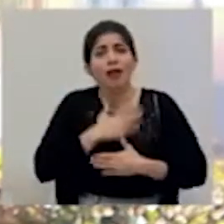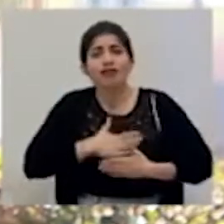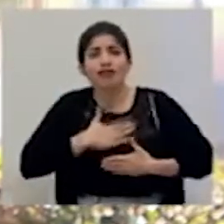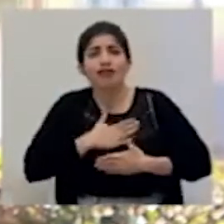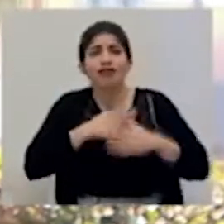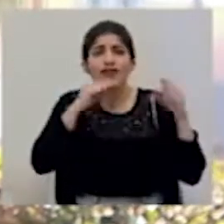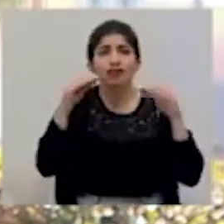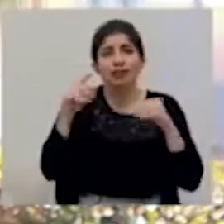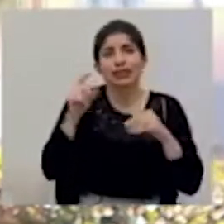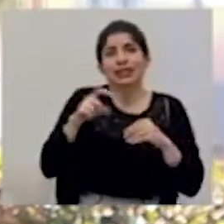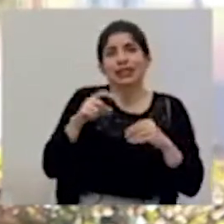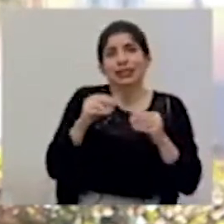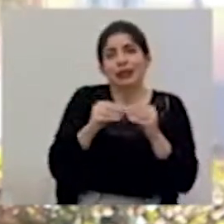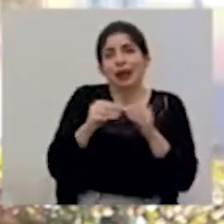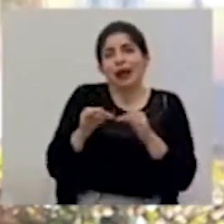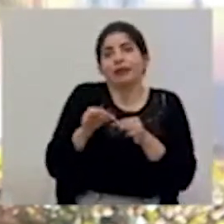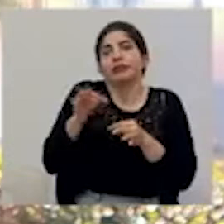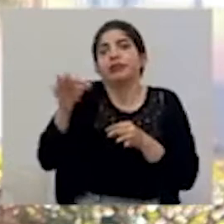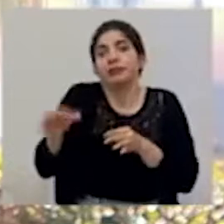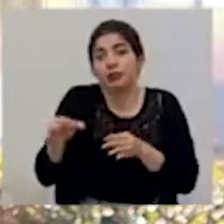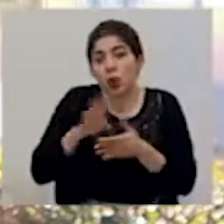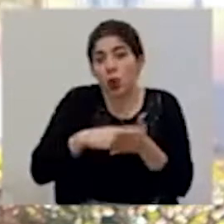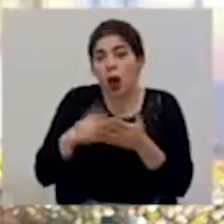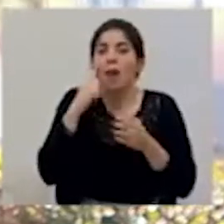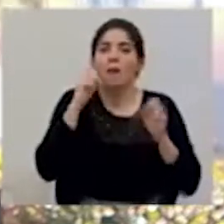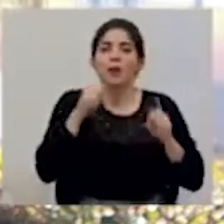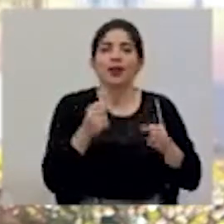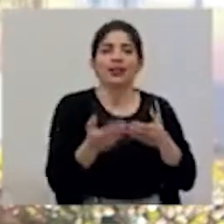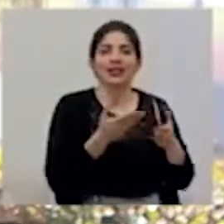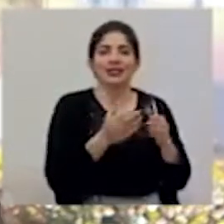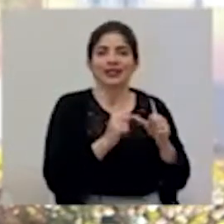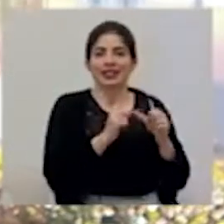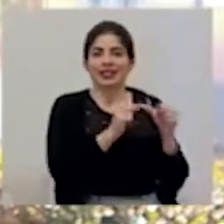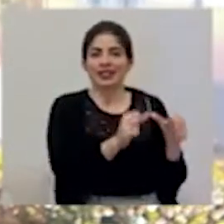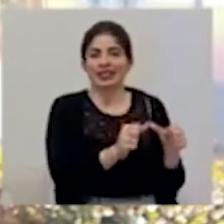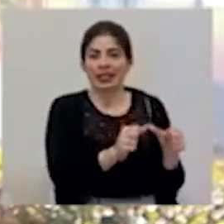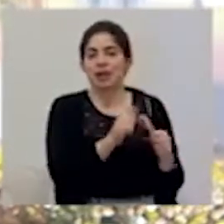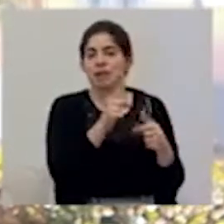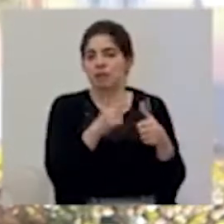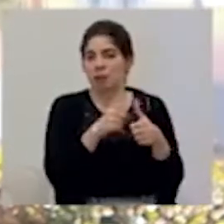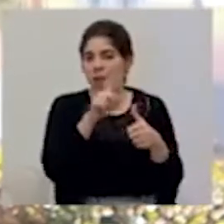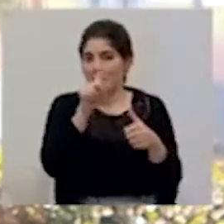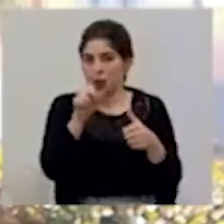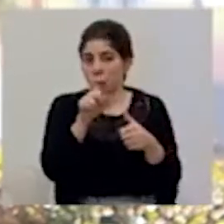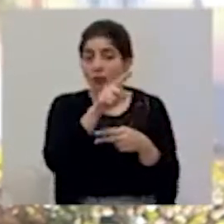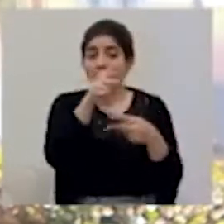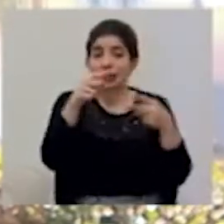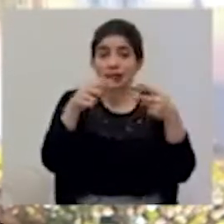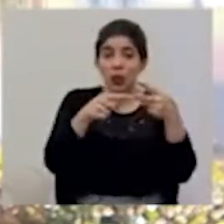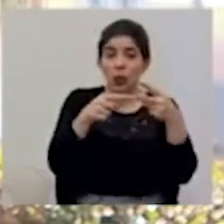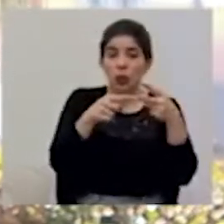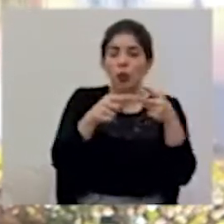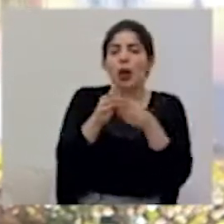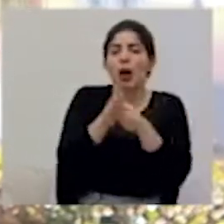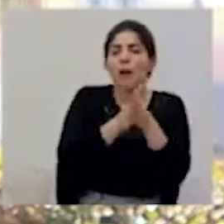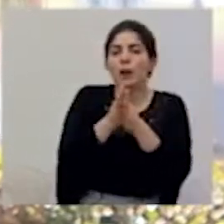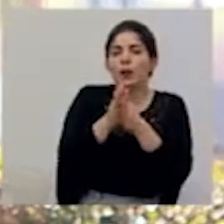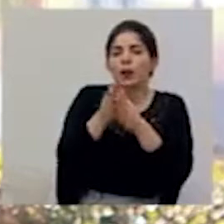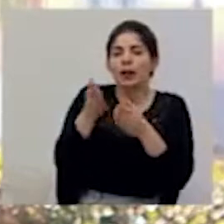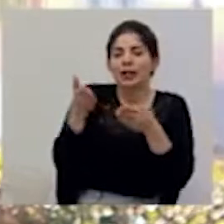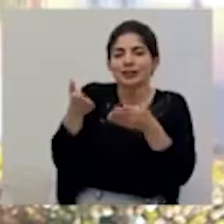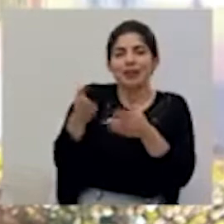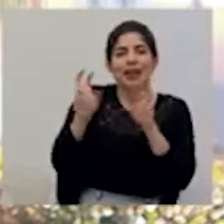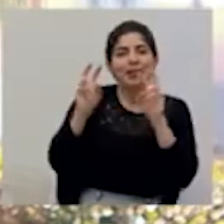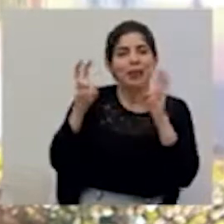nocturno podrían tener una mayor amplitud para brindar sus servicios. Esa es una consulta. Y la otra es, aprovechando el tema de